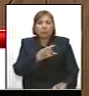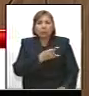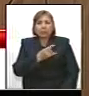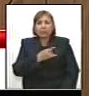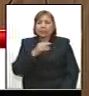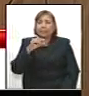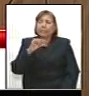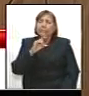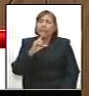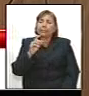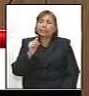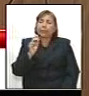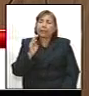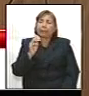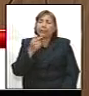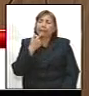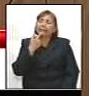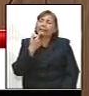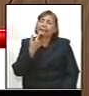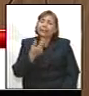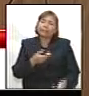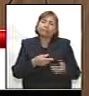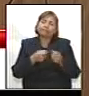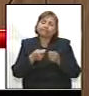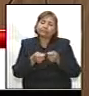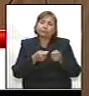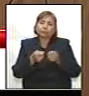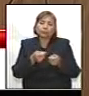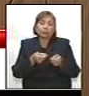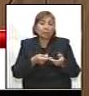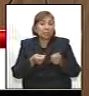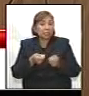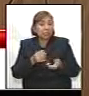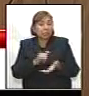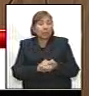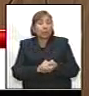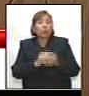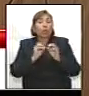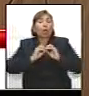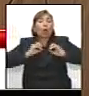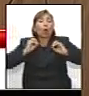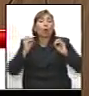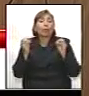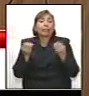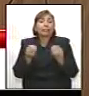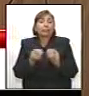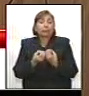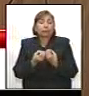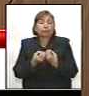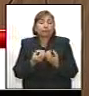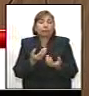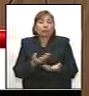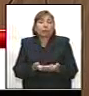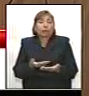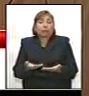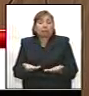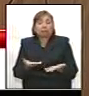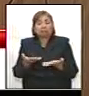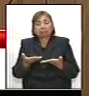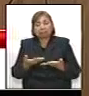Quillabamba será conducida y dirigida por una comisión organizadora designada de conformidad con lo